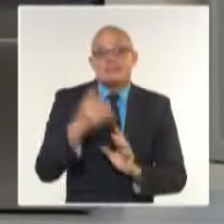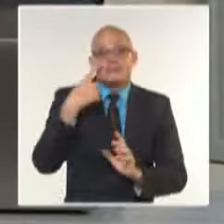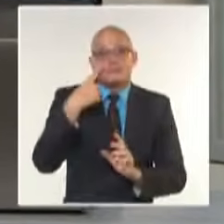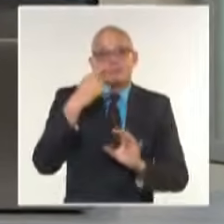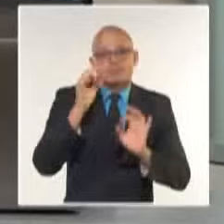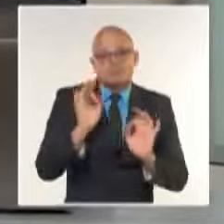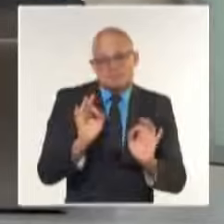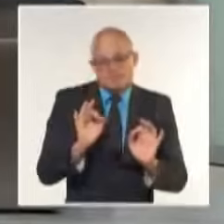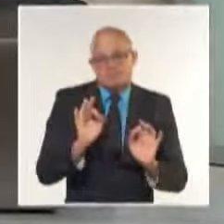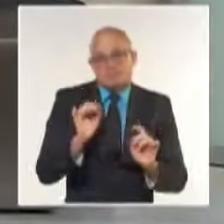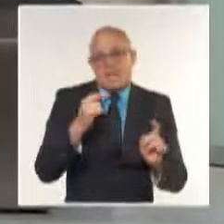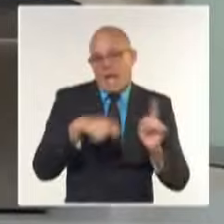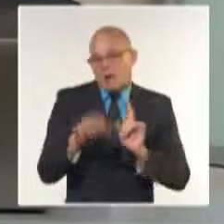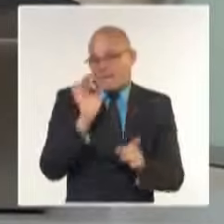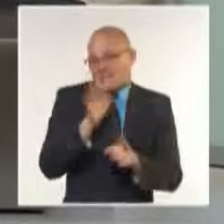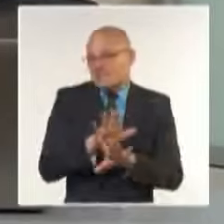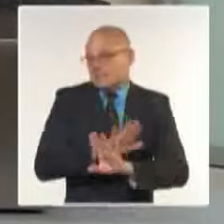comenzar